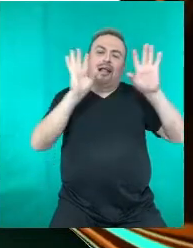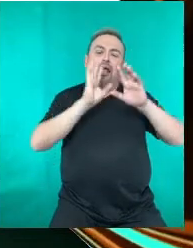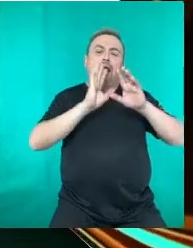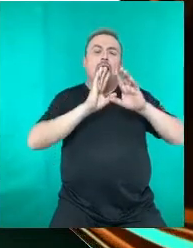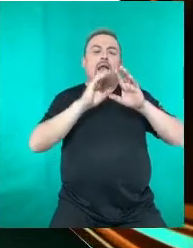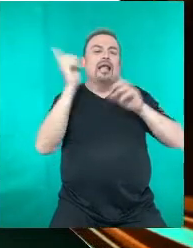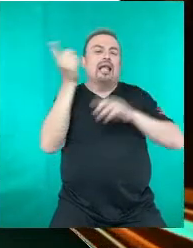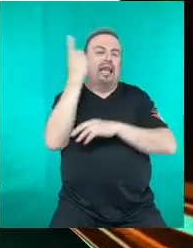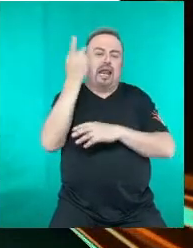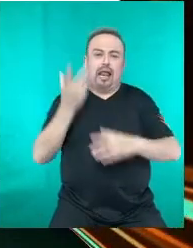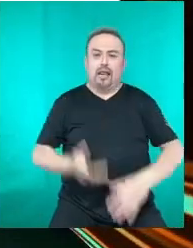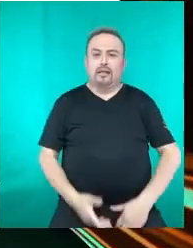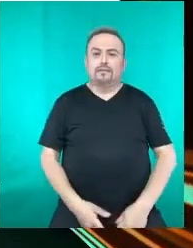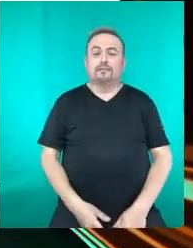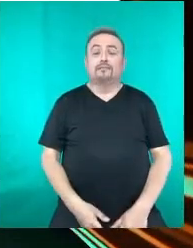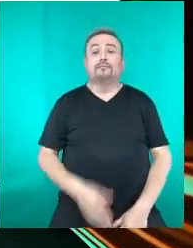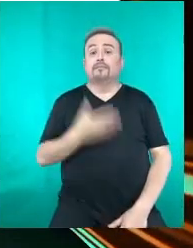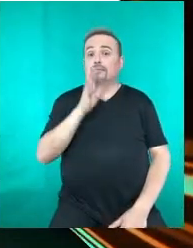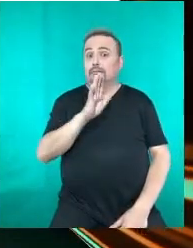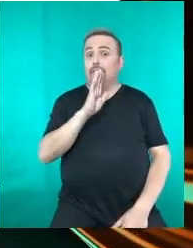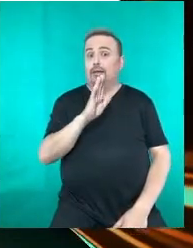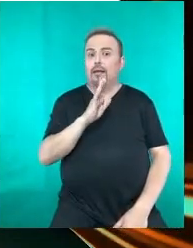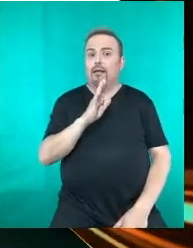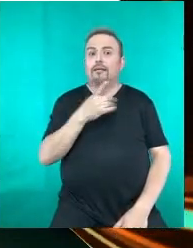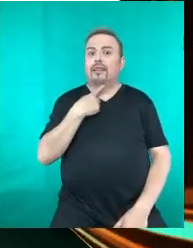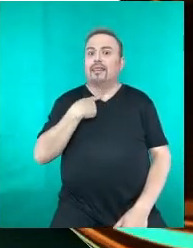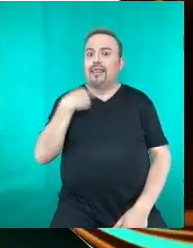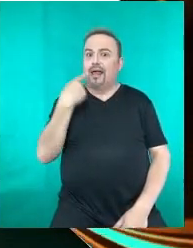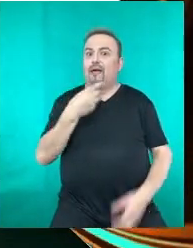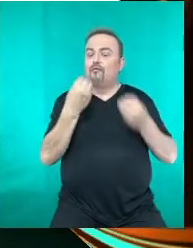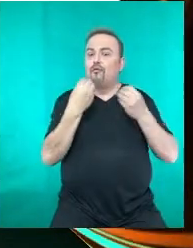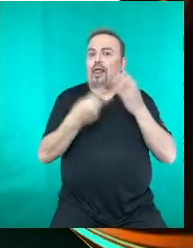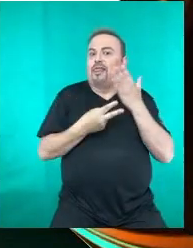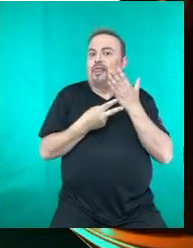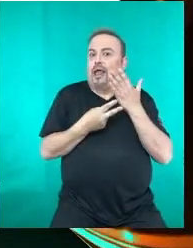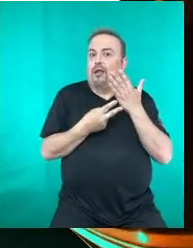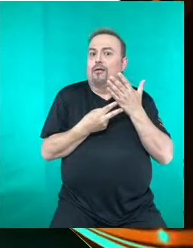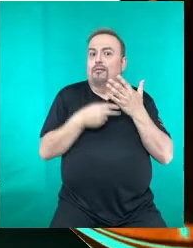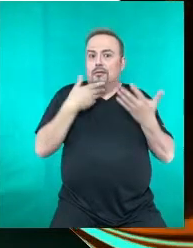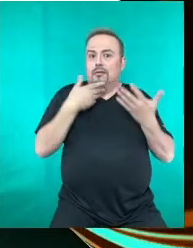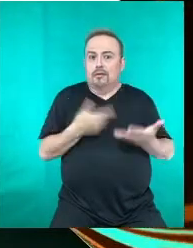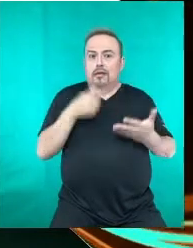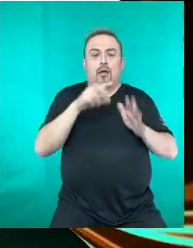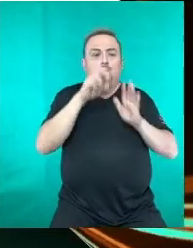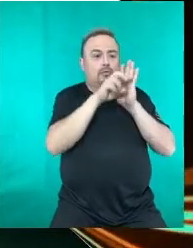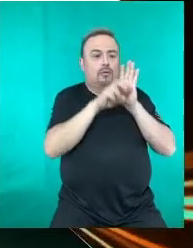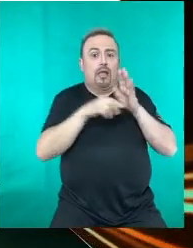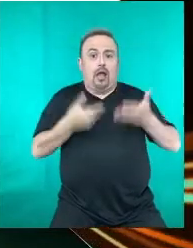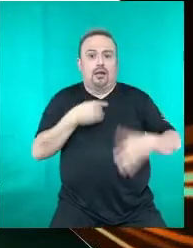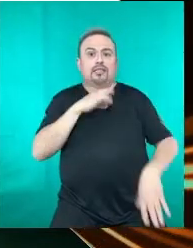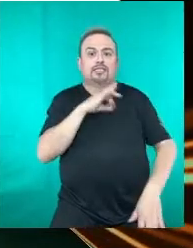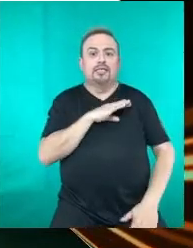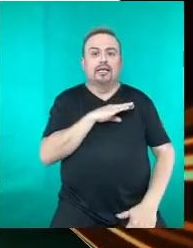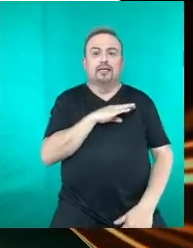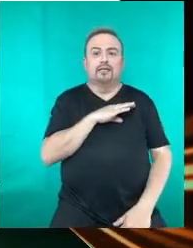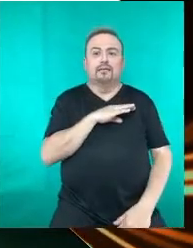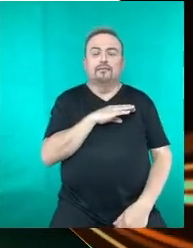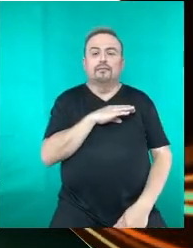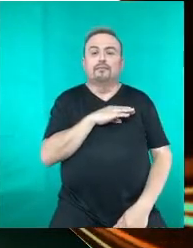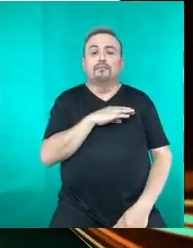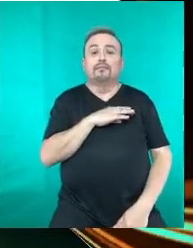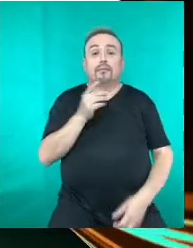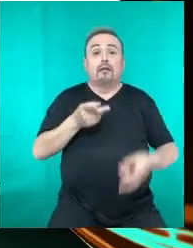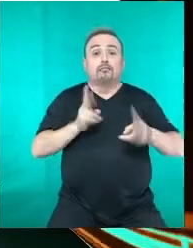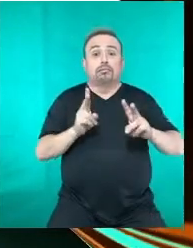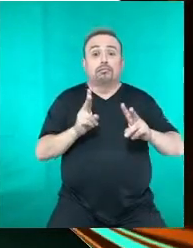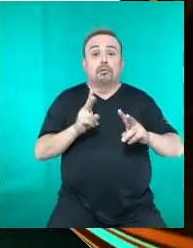detalle aquello. Pero créanme que es muy interesante, una muy buena tecnología, se está aplicando en los proyectos ahora en Chile, y permite de nuevo